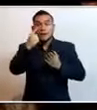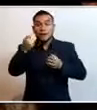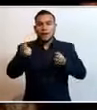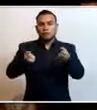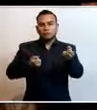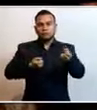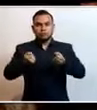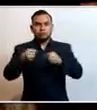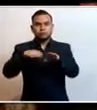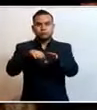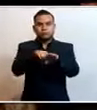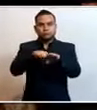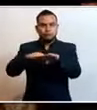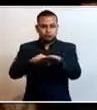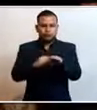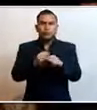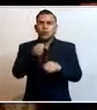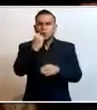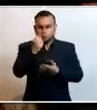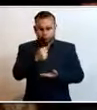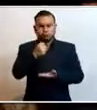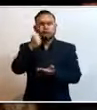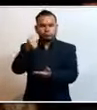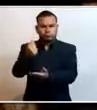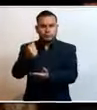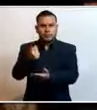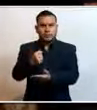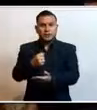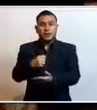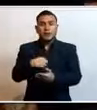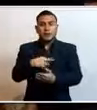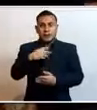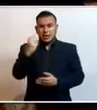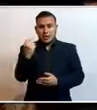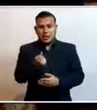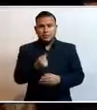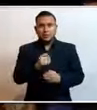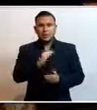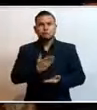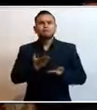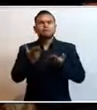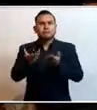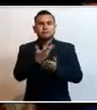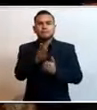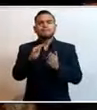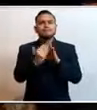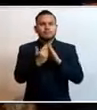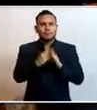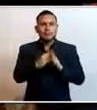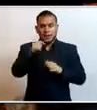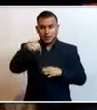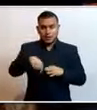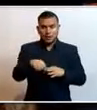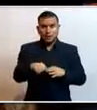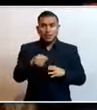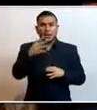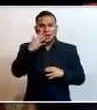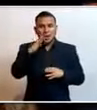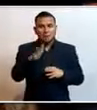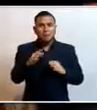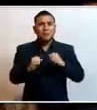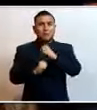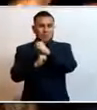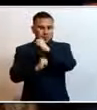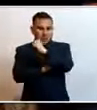camiones. Han visto la respuesta rápida de este gobierno. Y no solo acá, en el puente de Agua